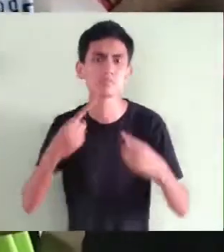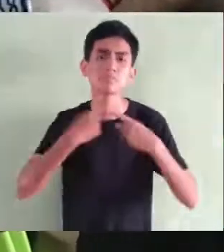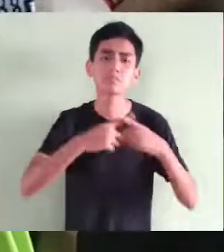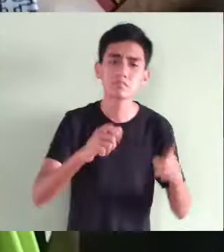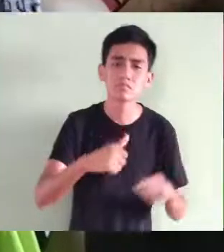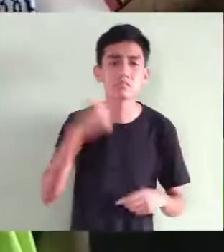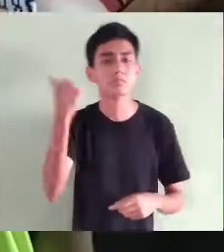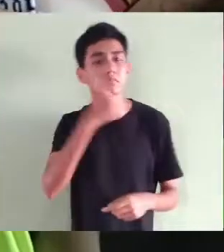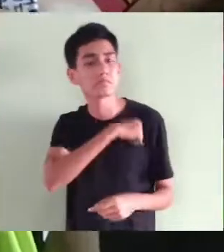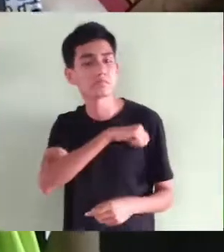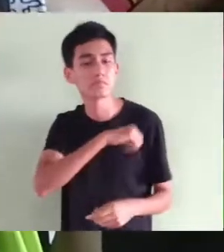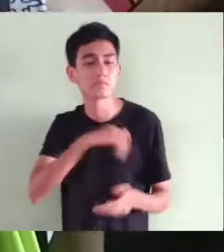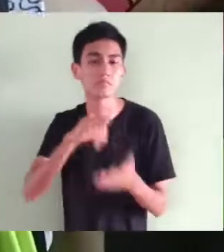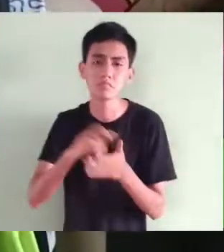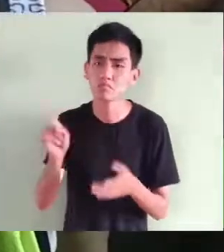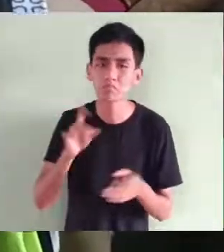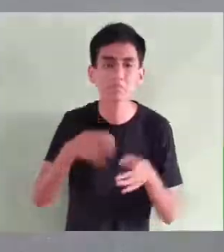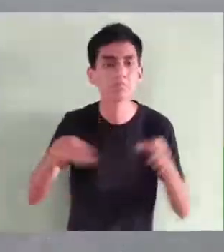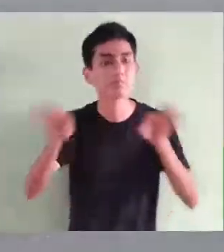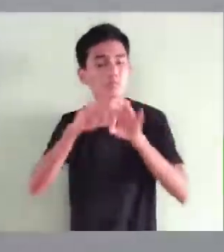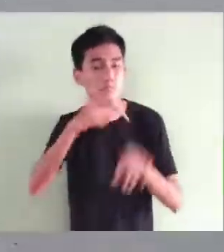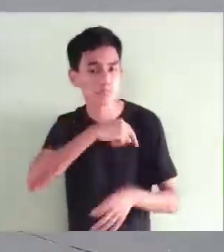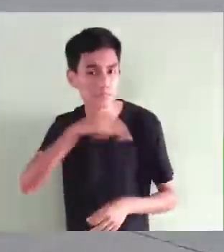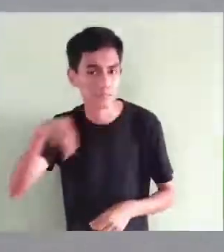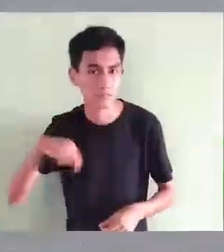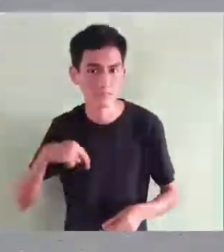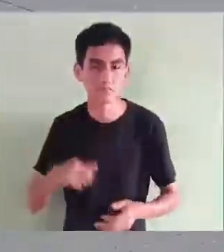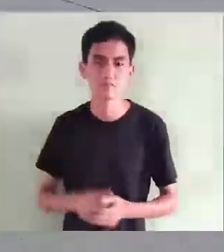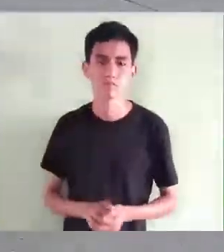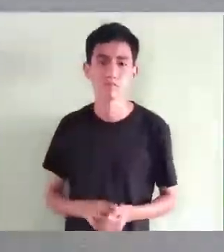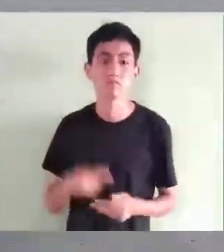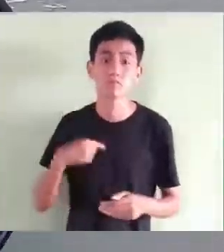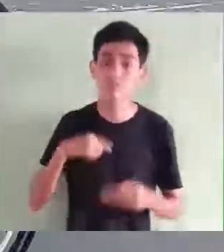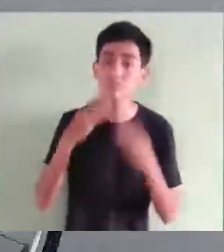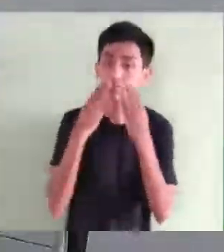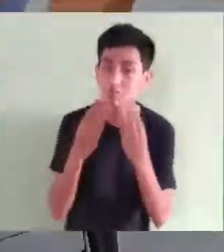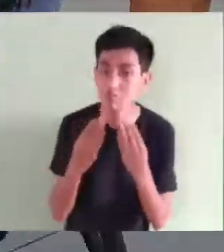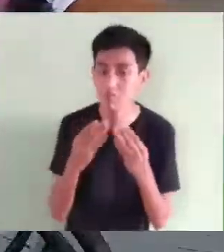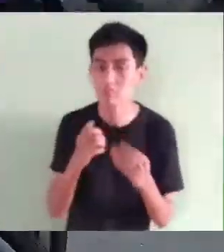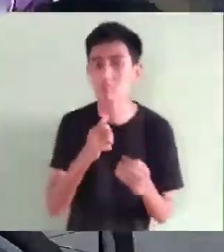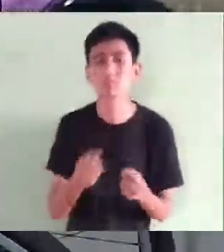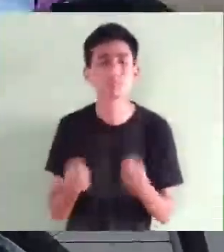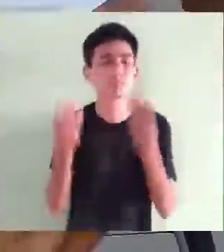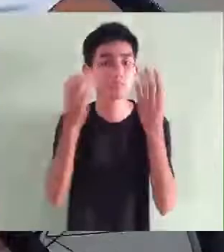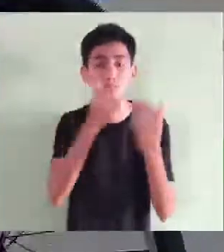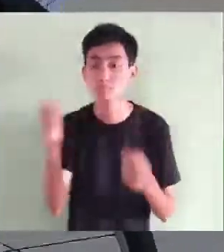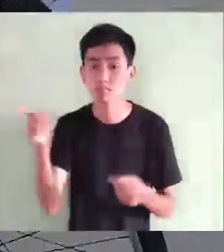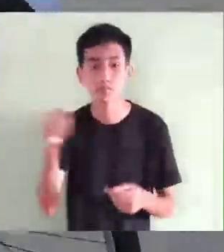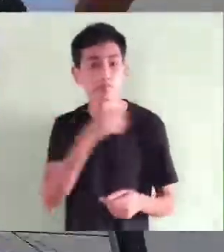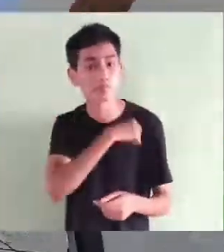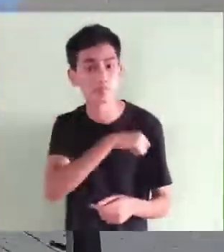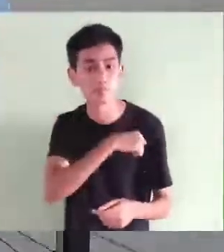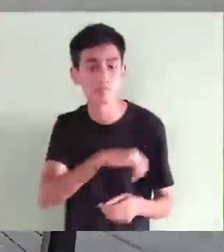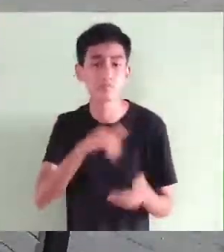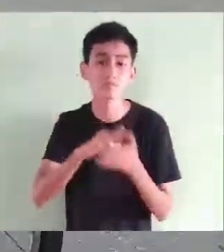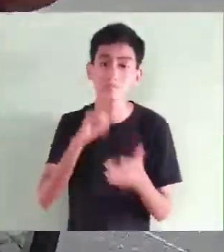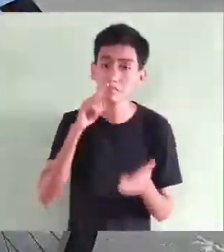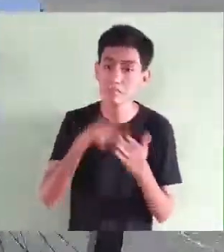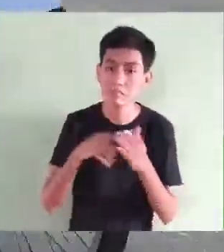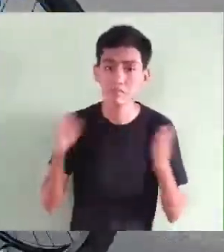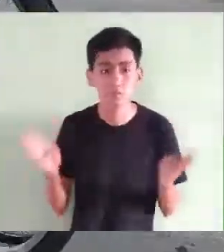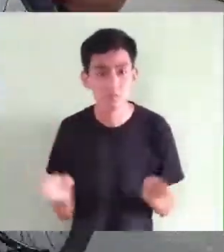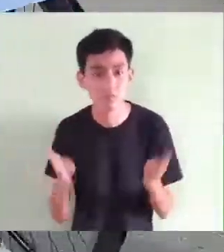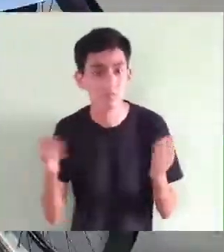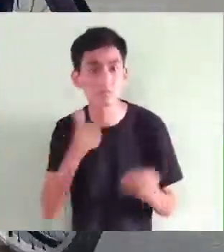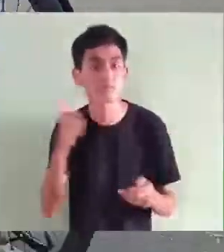¿no?, que poco nada nos toman en cuenta. Claro, le agradezco bastante a la señorita alcaldesa que está estimulando a las personas